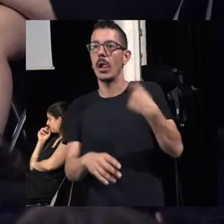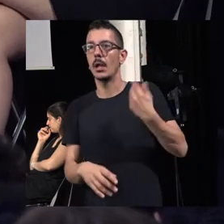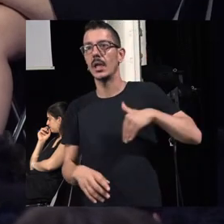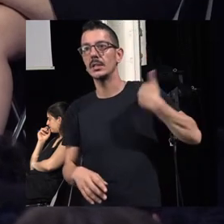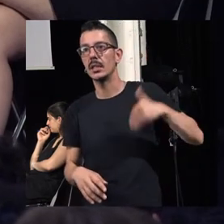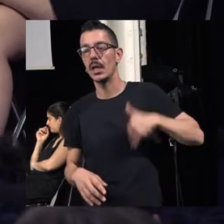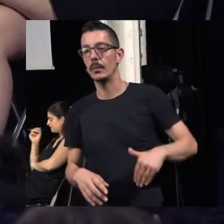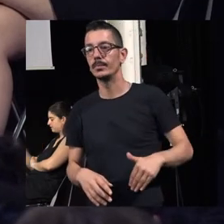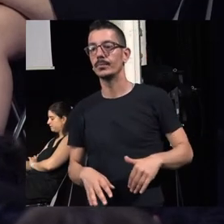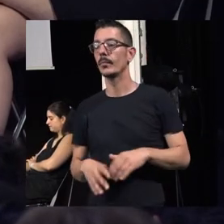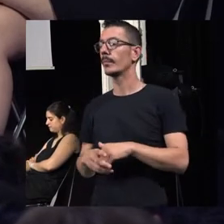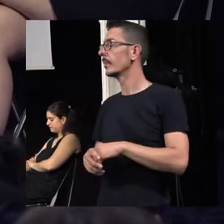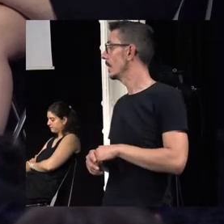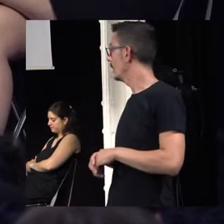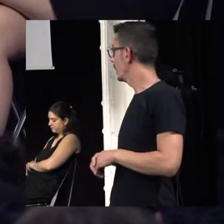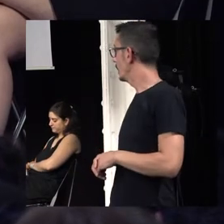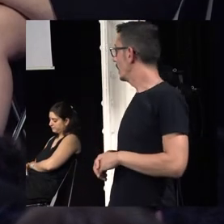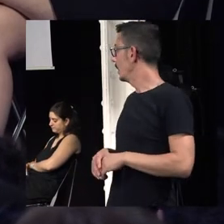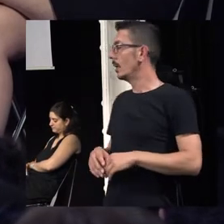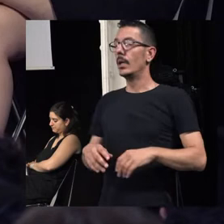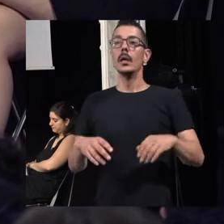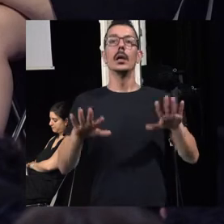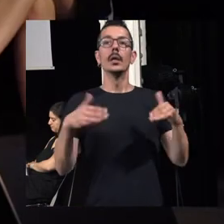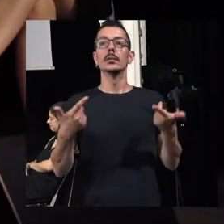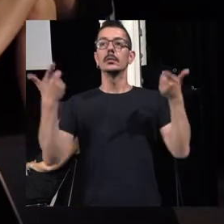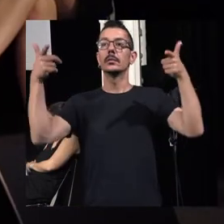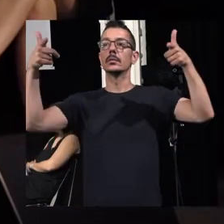y las casillas, nos olvidamos de jugar.